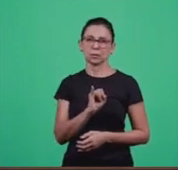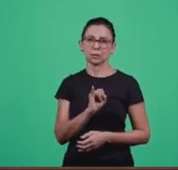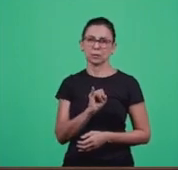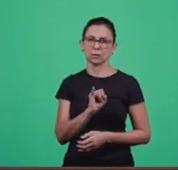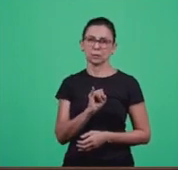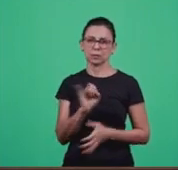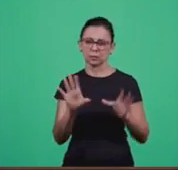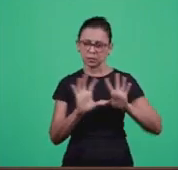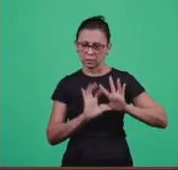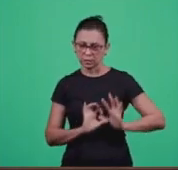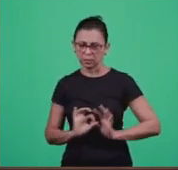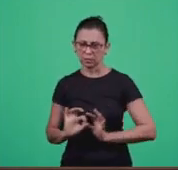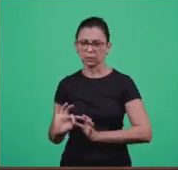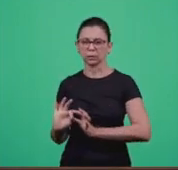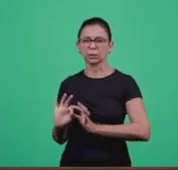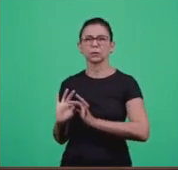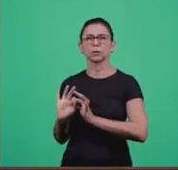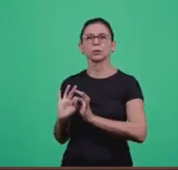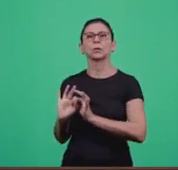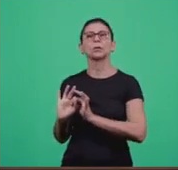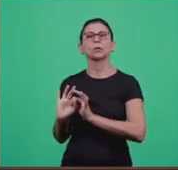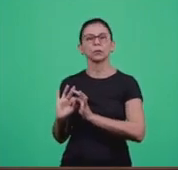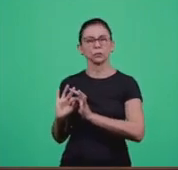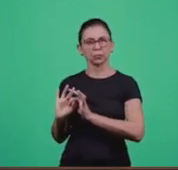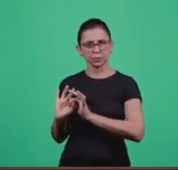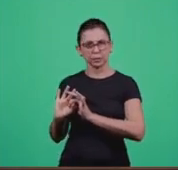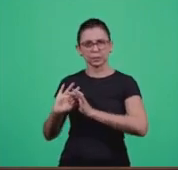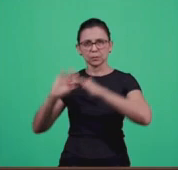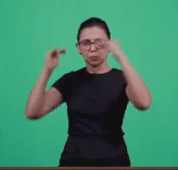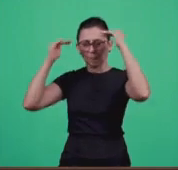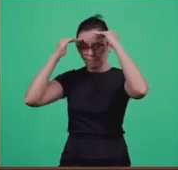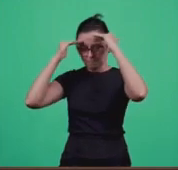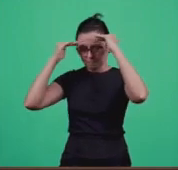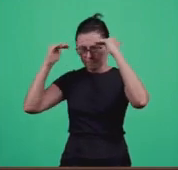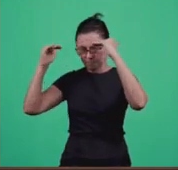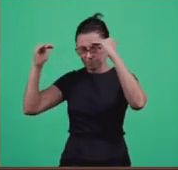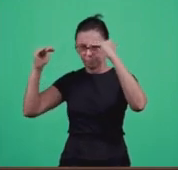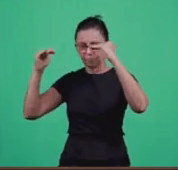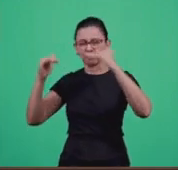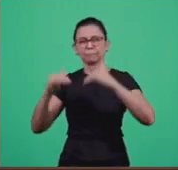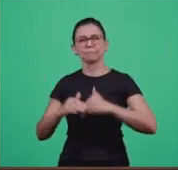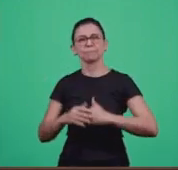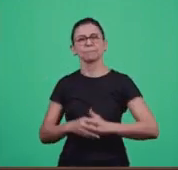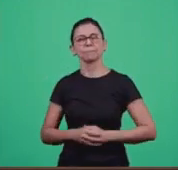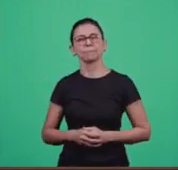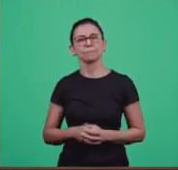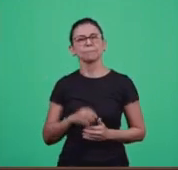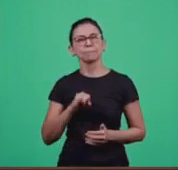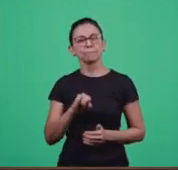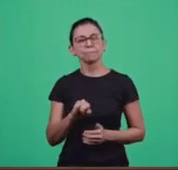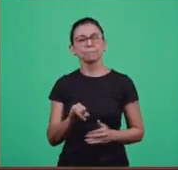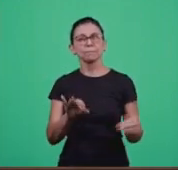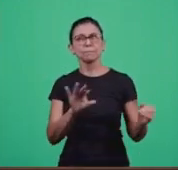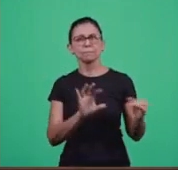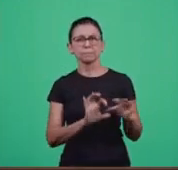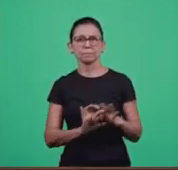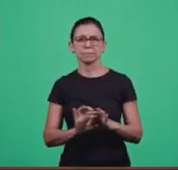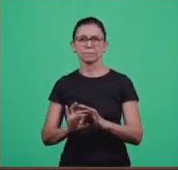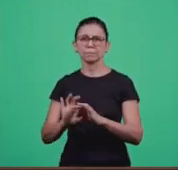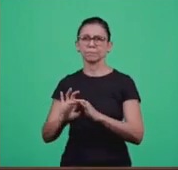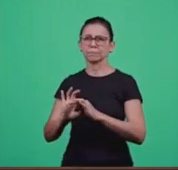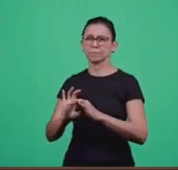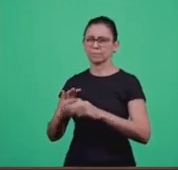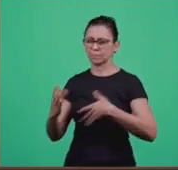con Él. Y si andamos en la luz, si disponemos en nuestro corazón a hacer la voluntad del Señor, y